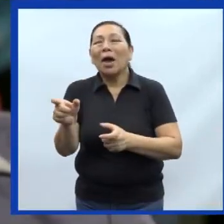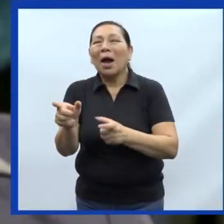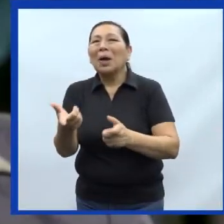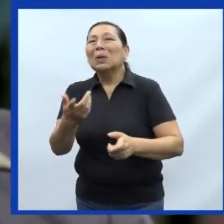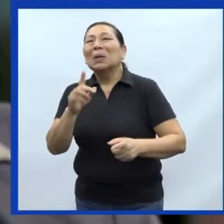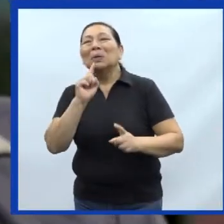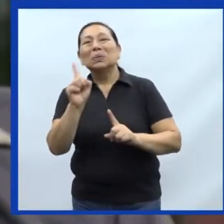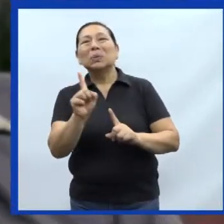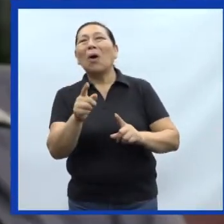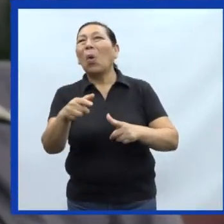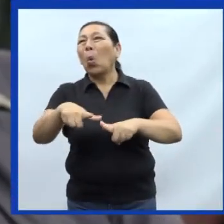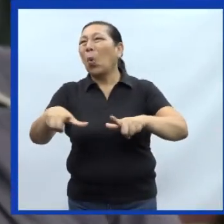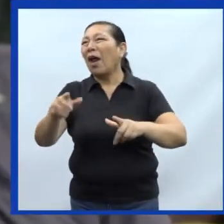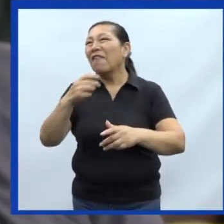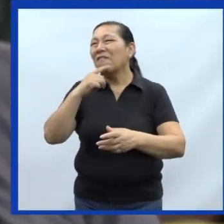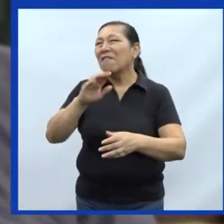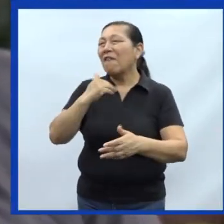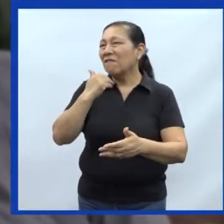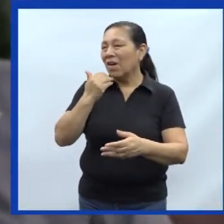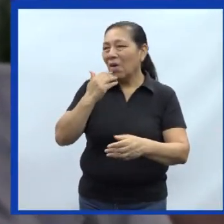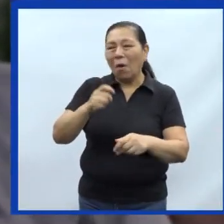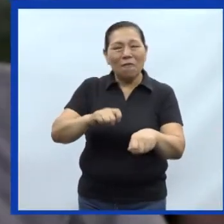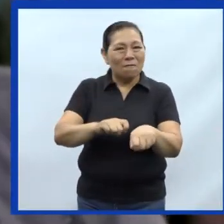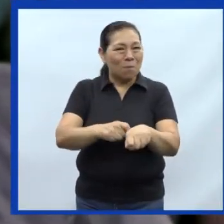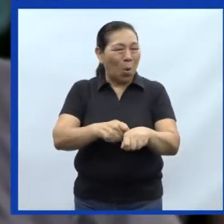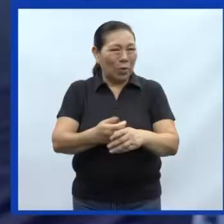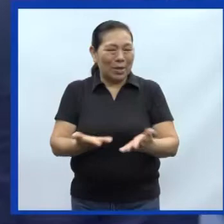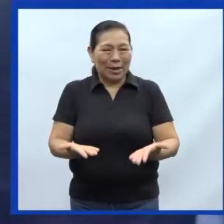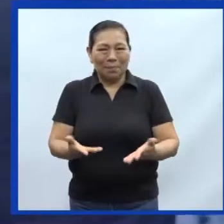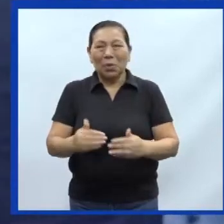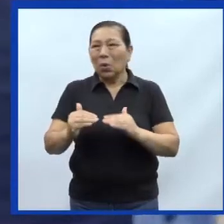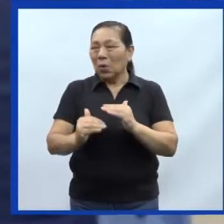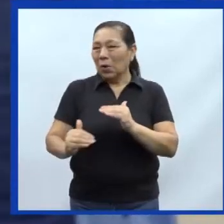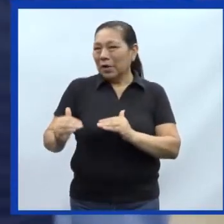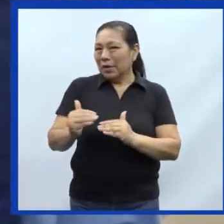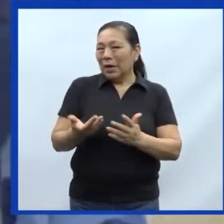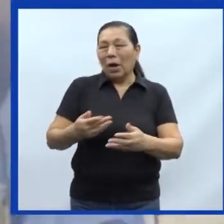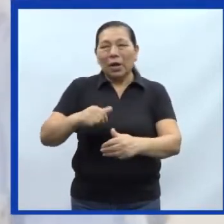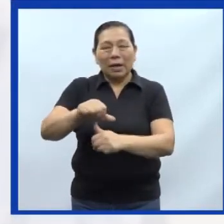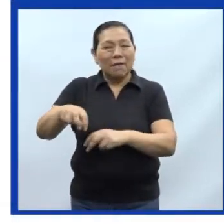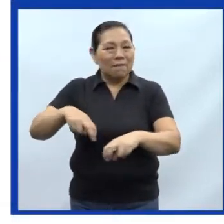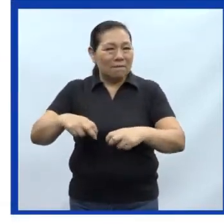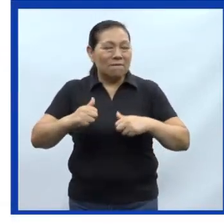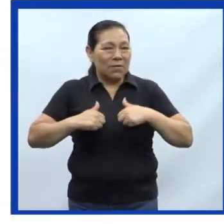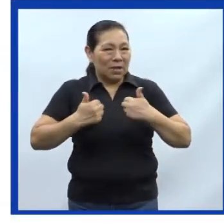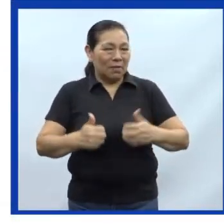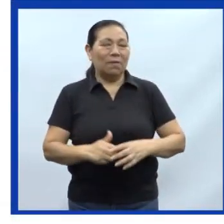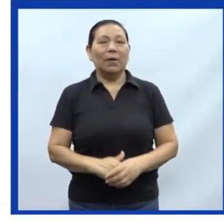moralismos que imperan sobre la prostitución, la zona de alto impacto o las zonas circundantes.